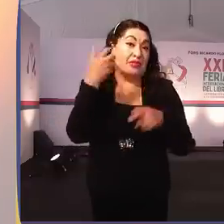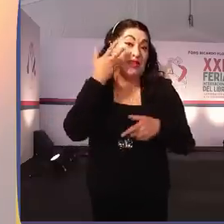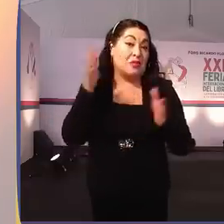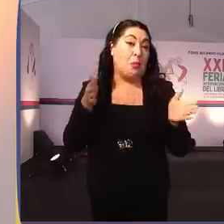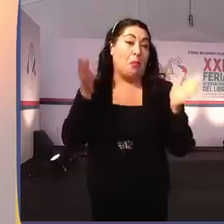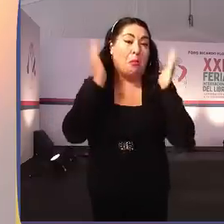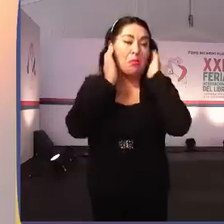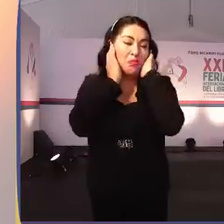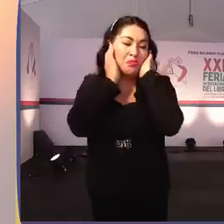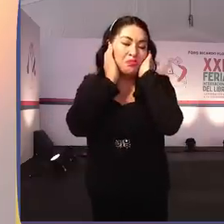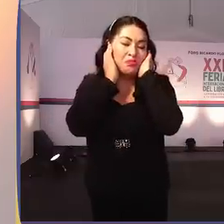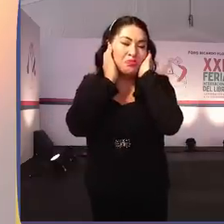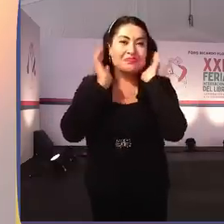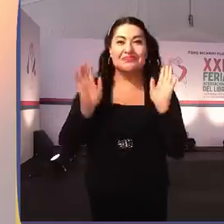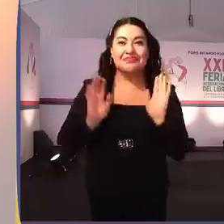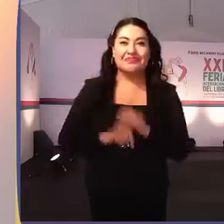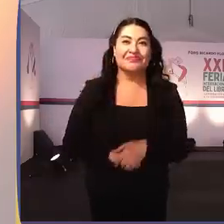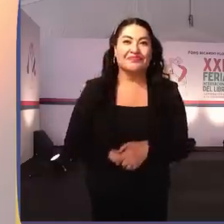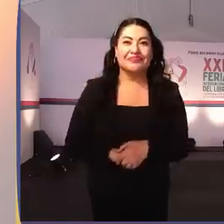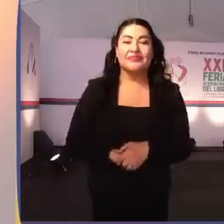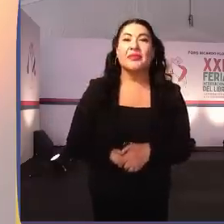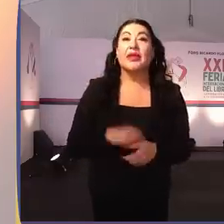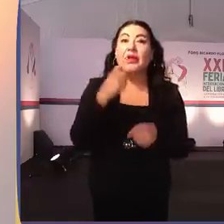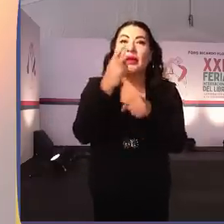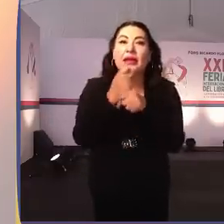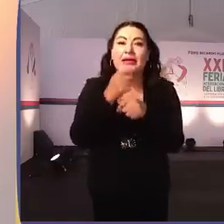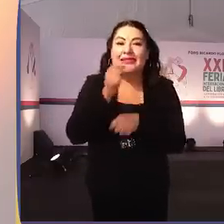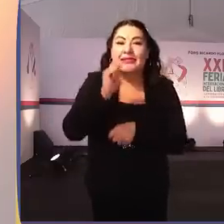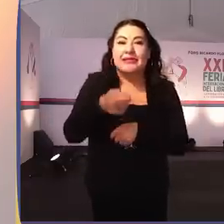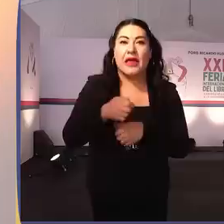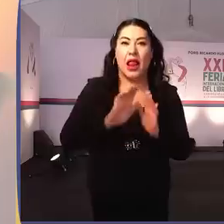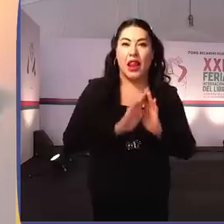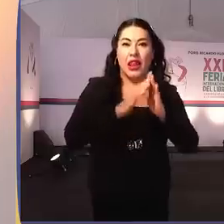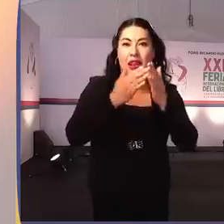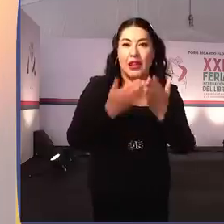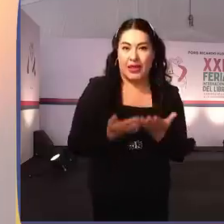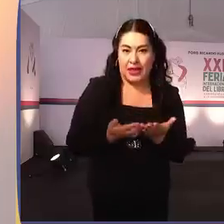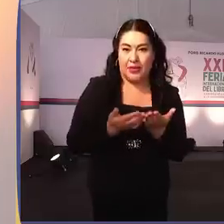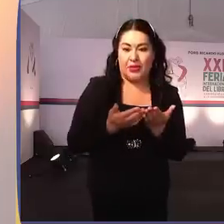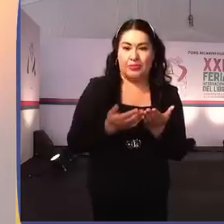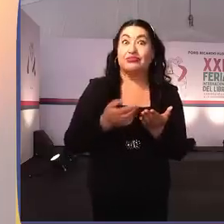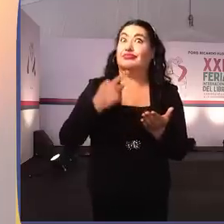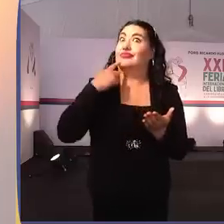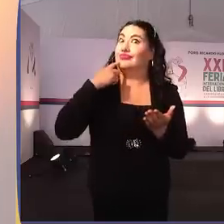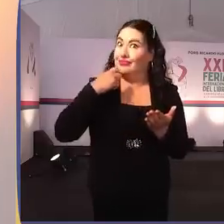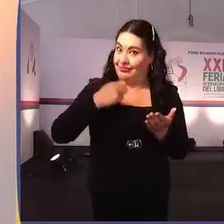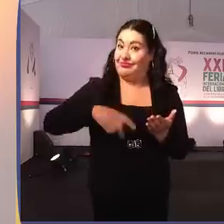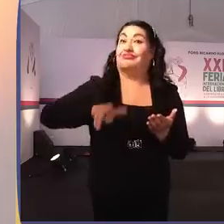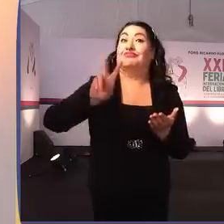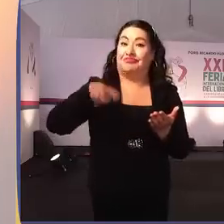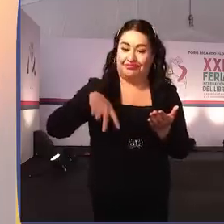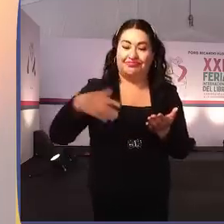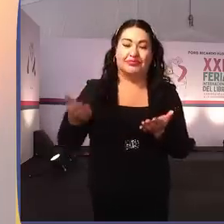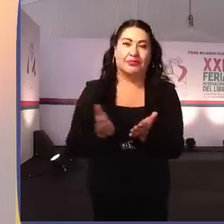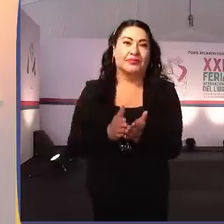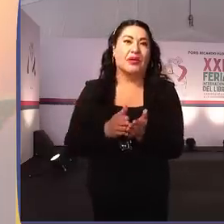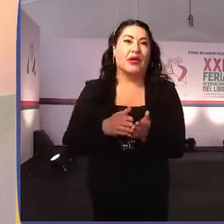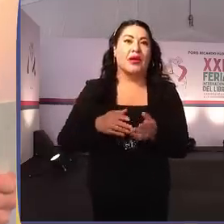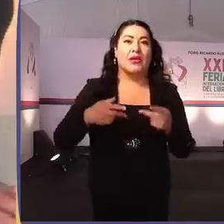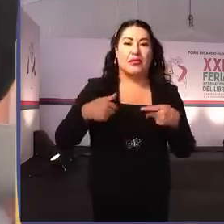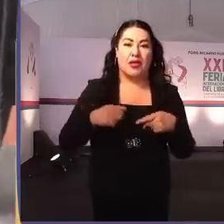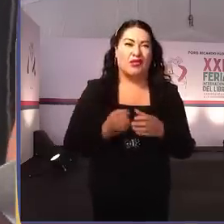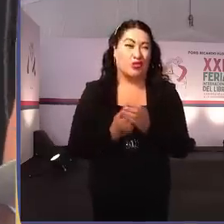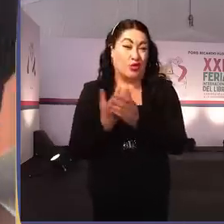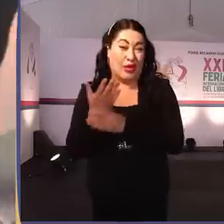necesario. Primero que nada, implica tomar un libro. Ay, es mucho esfuerzo. Los nuevos huelen